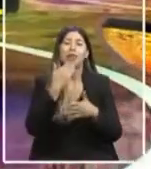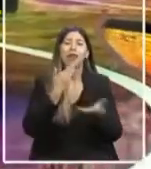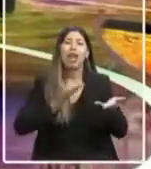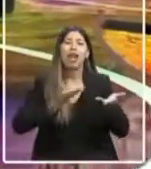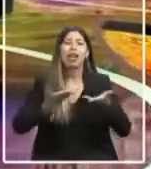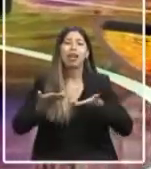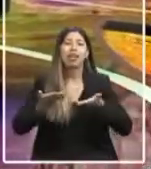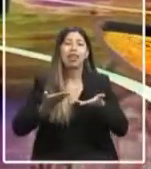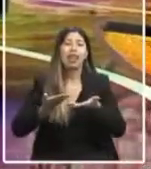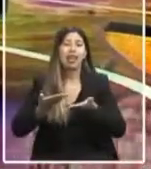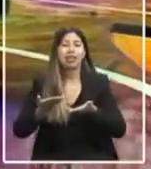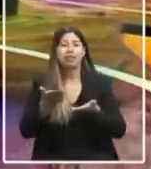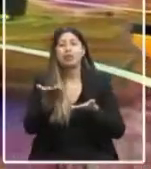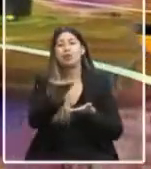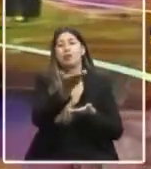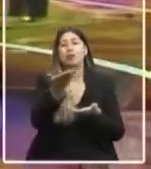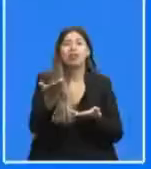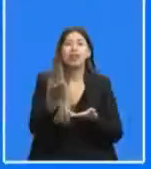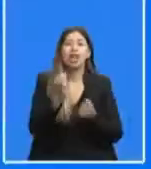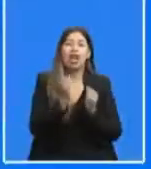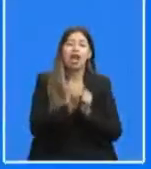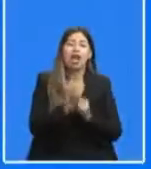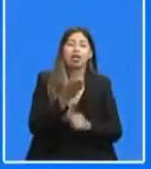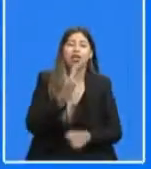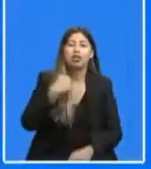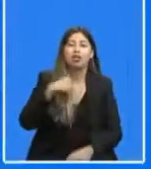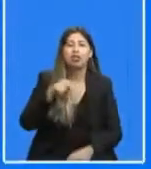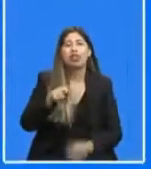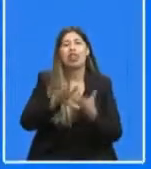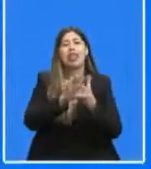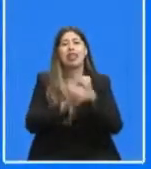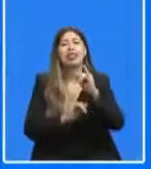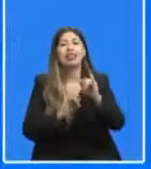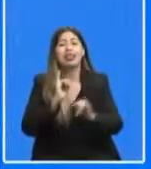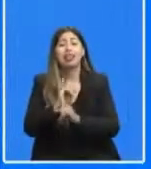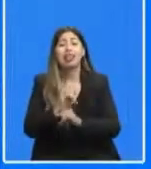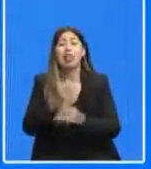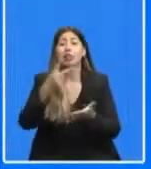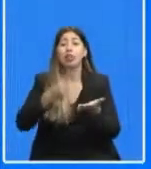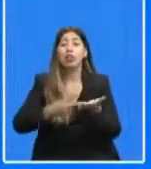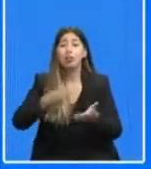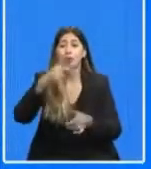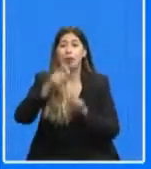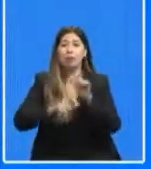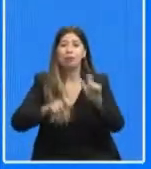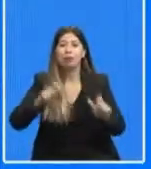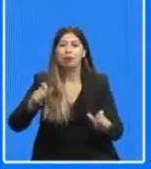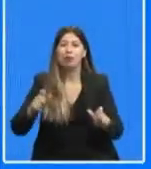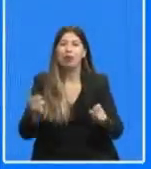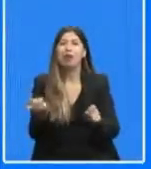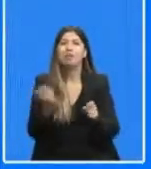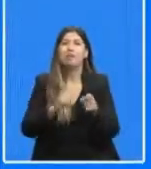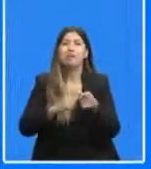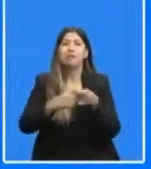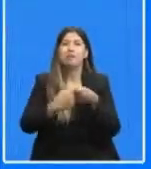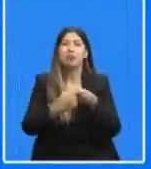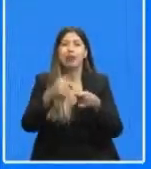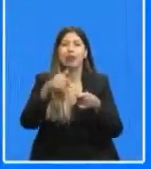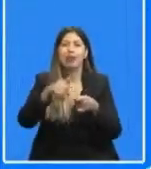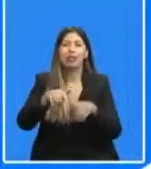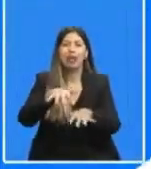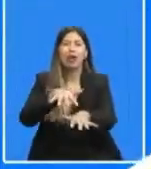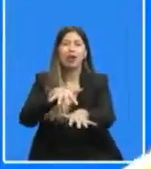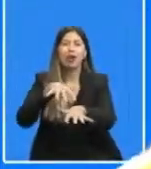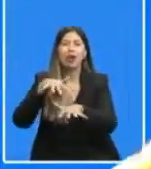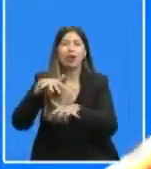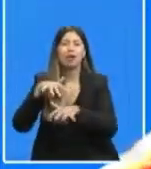interacción que están teniendo junto a nosotros de forma digital. Somos más de 2.000 personas que están participando en este